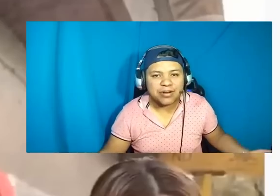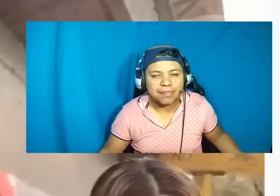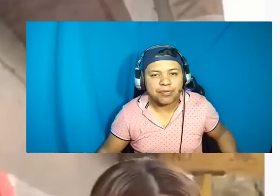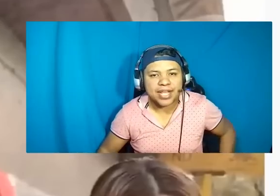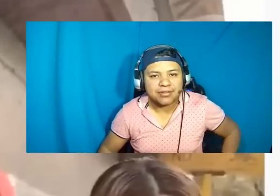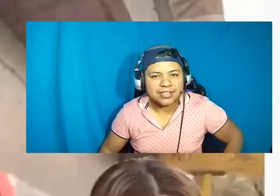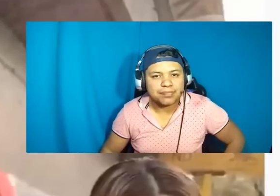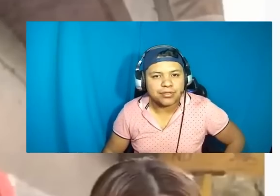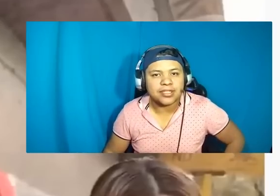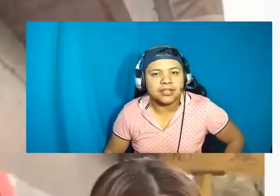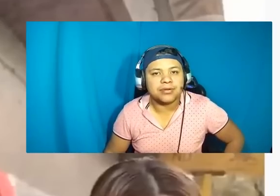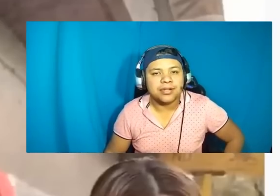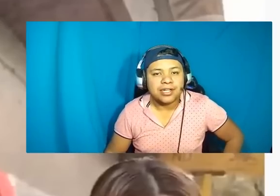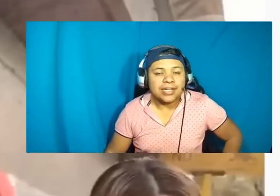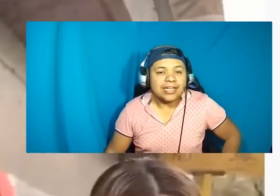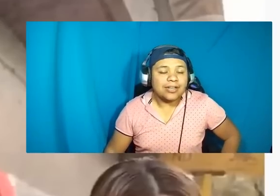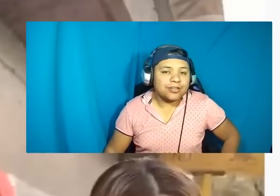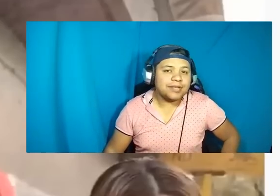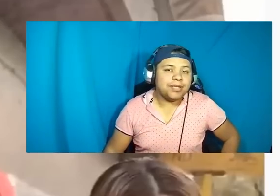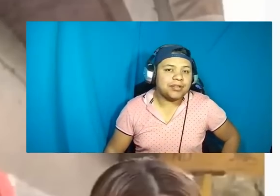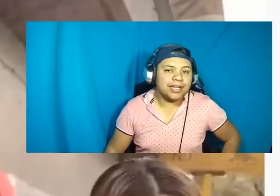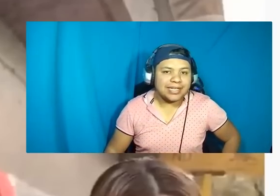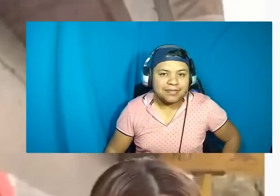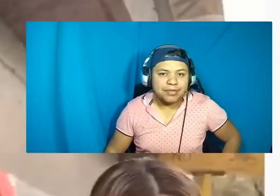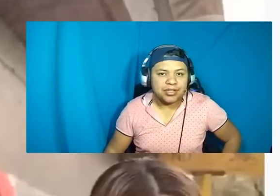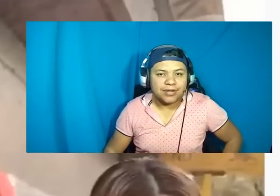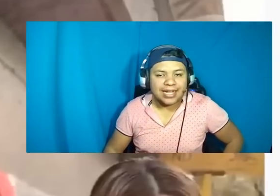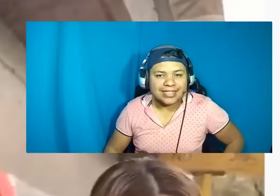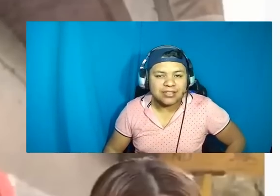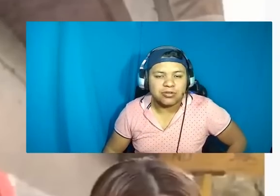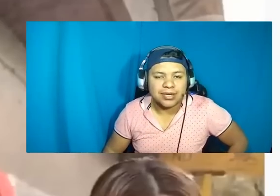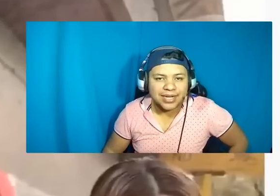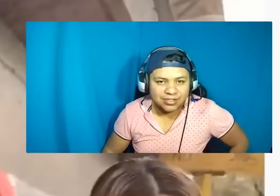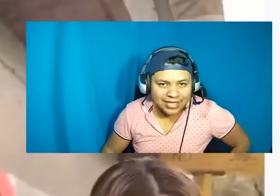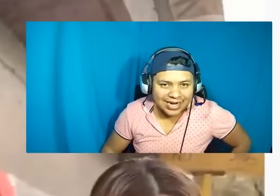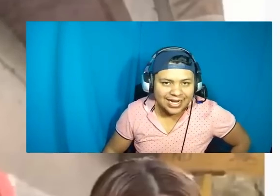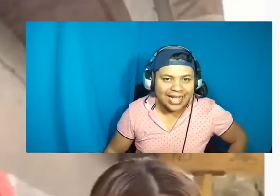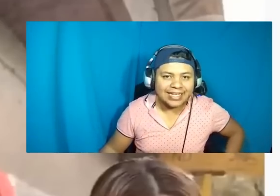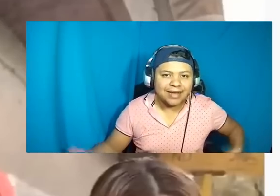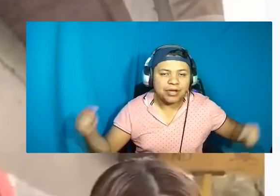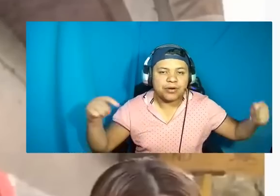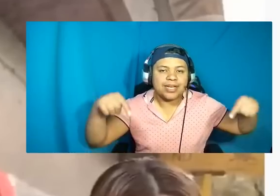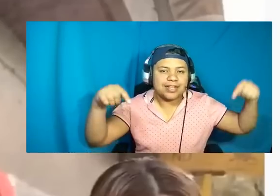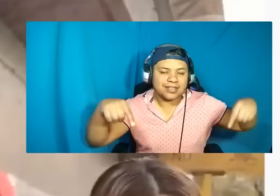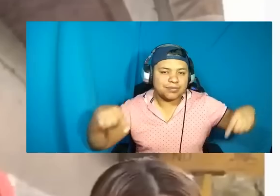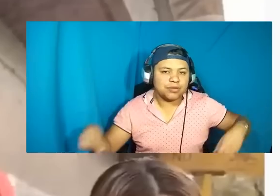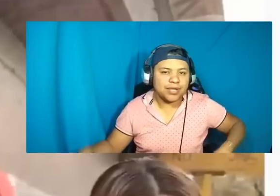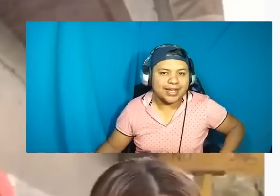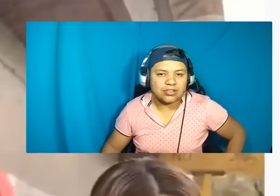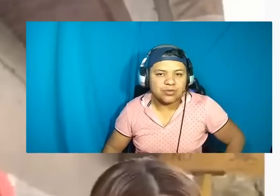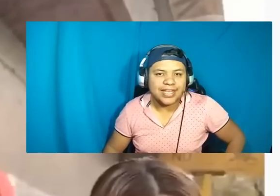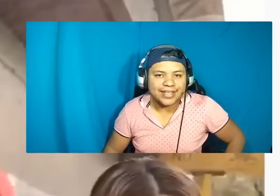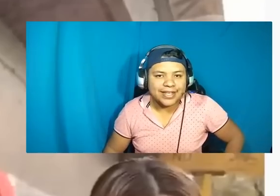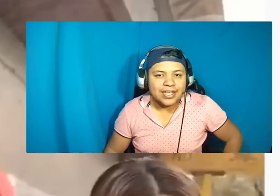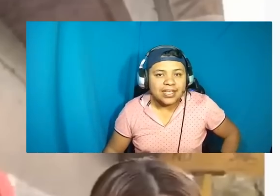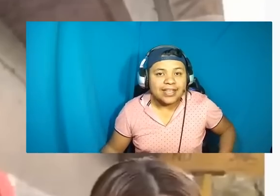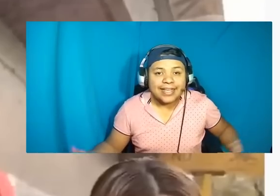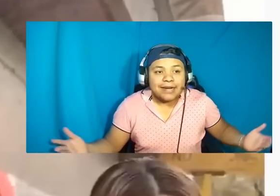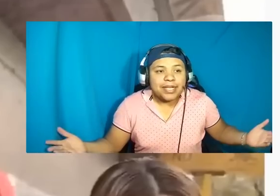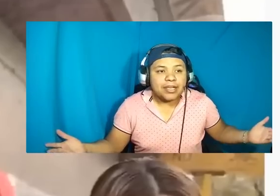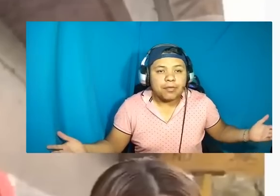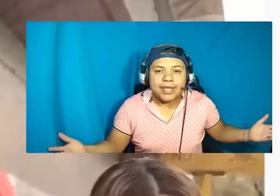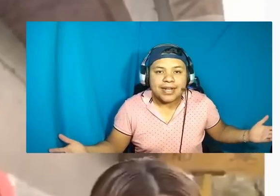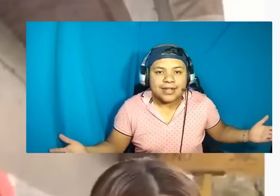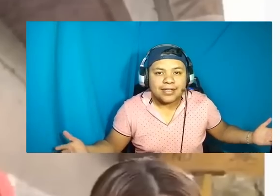salieron apoyando al 100% los invito y las invito a que se suscriban a su canal aquí abajo en la descripción voy a dejar su link y